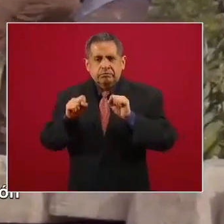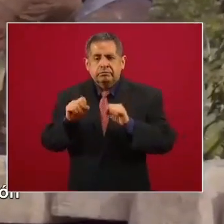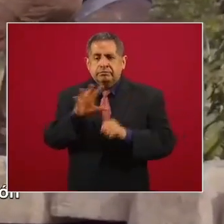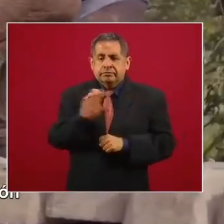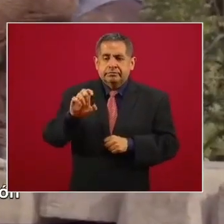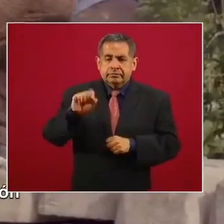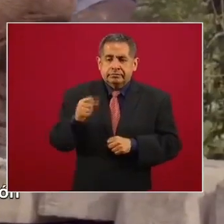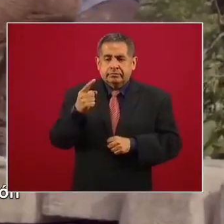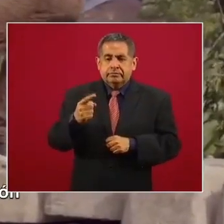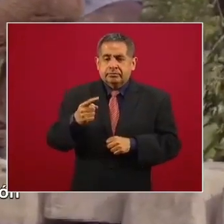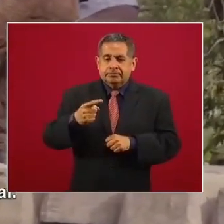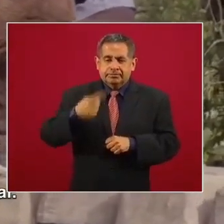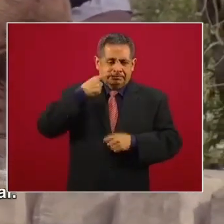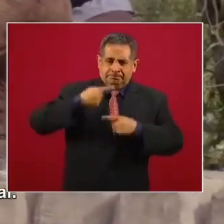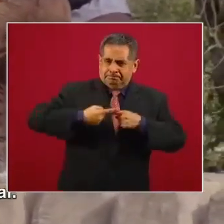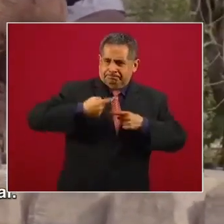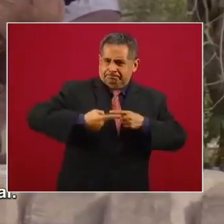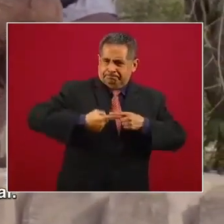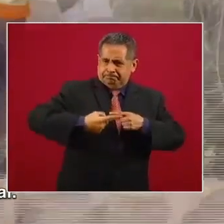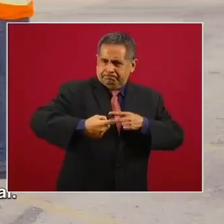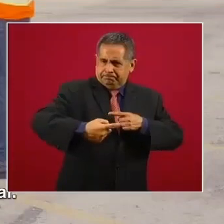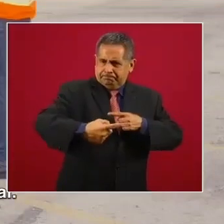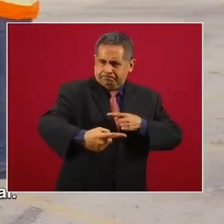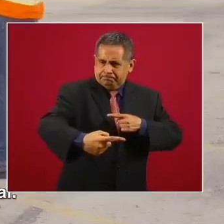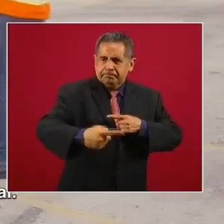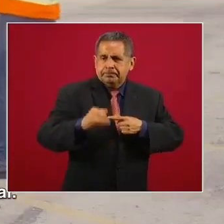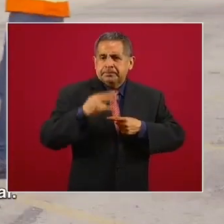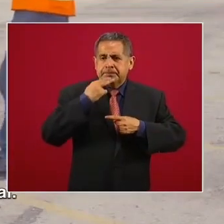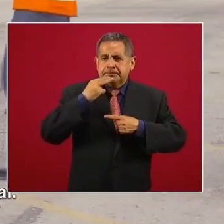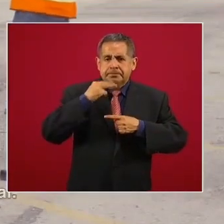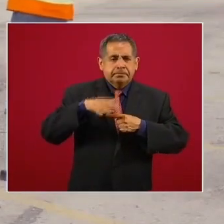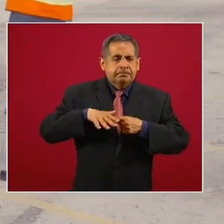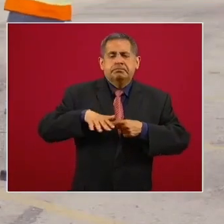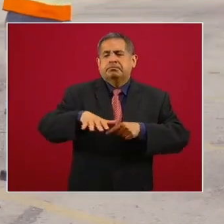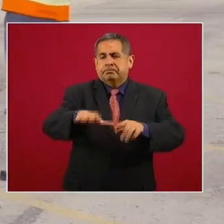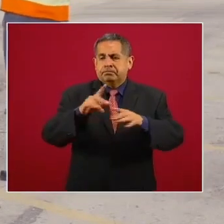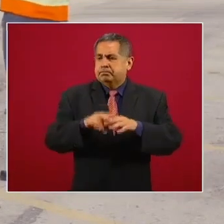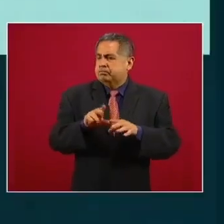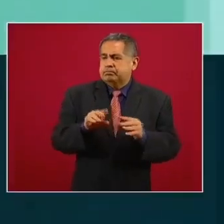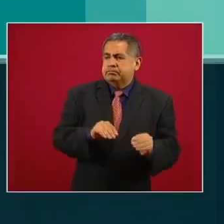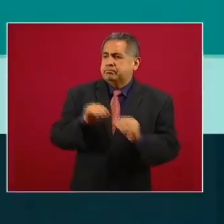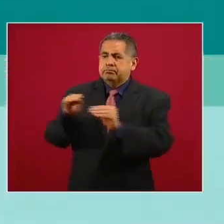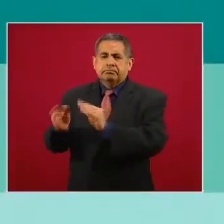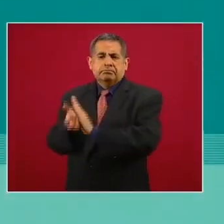531.166 durmientes para reutilización en espacios públicos y vivienda de interés social.